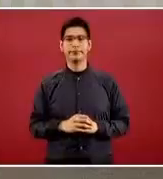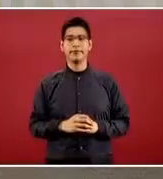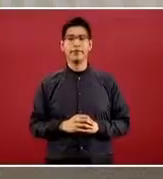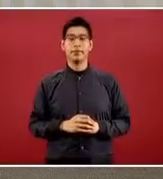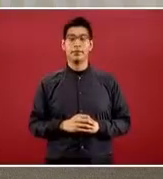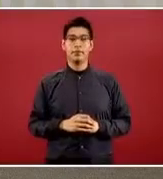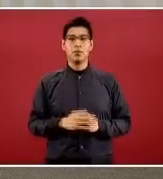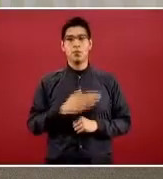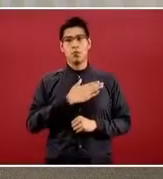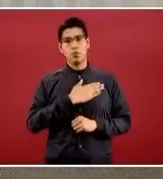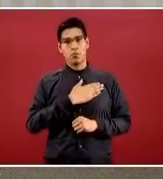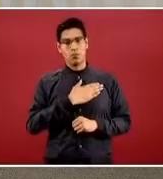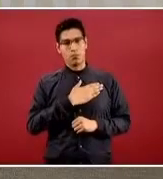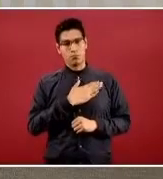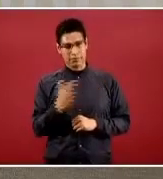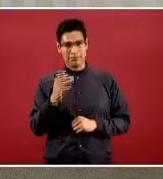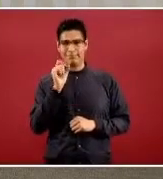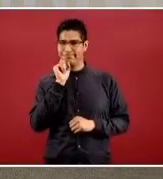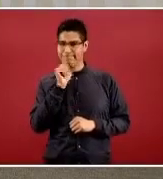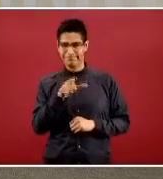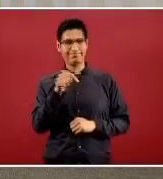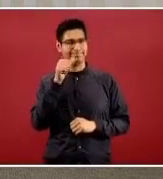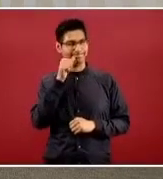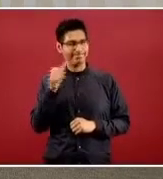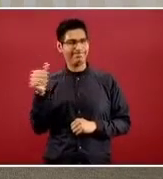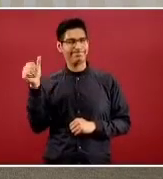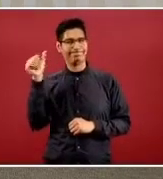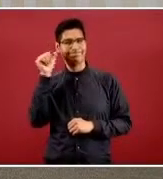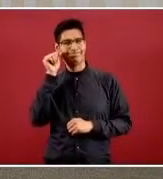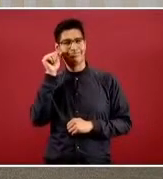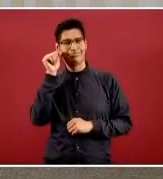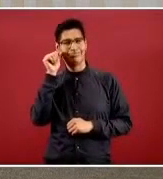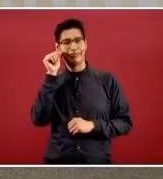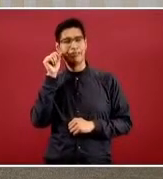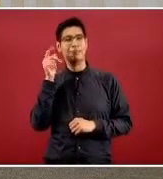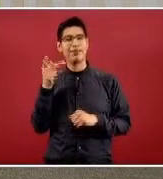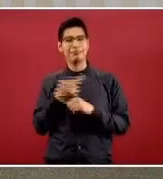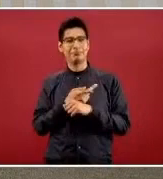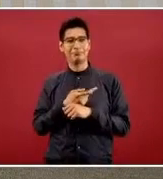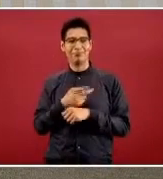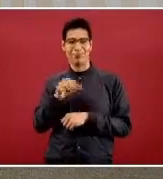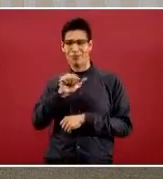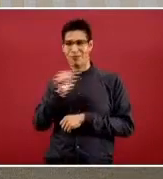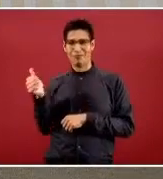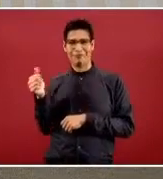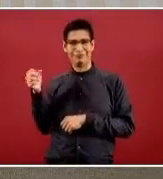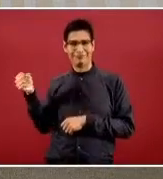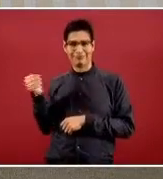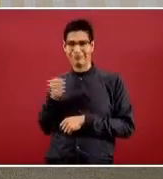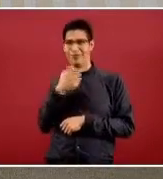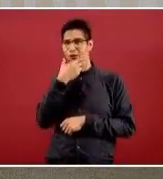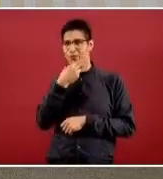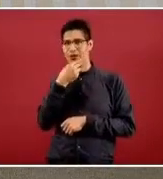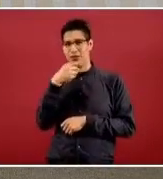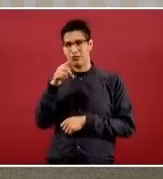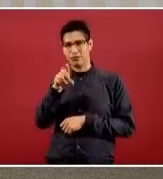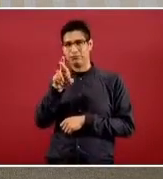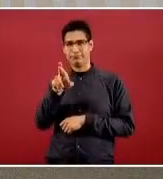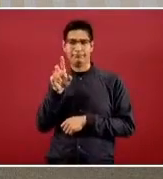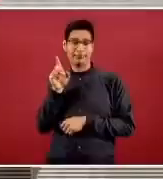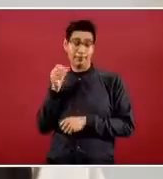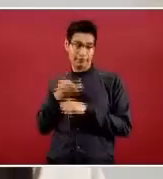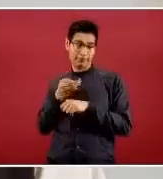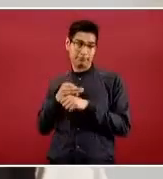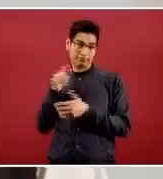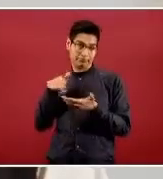Cumpliendo el compromiso del día de ayer, en donde el doctor Eduardo Robles, que estuvo presente, en este momento está en la ciudad de Monclova,